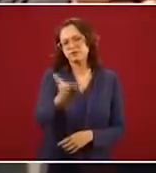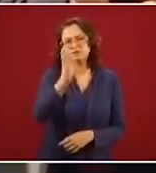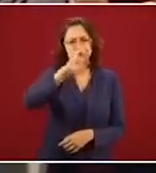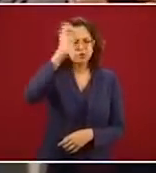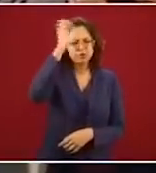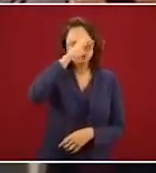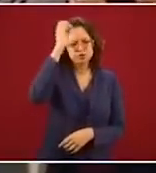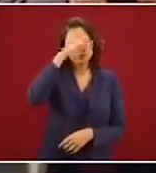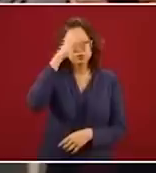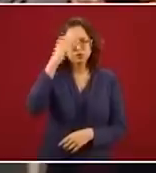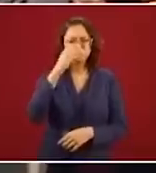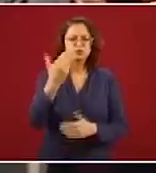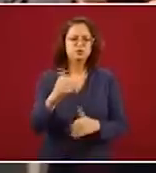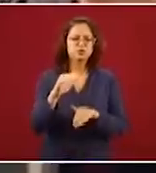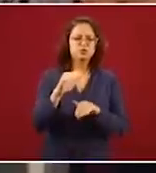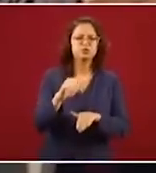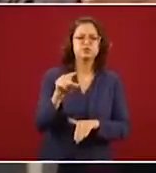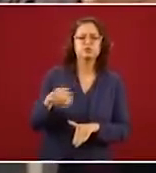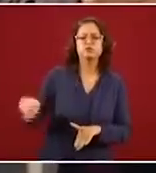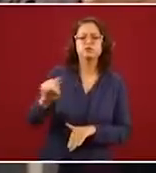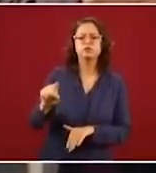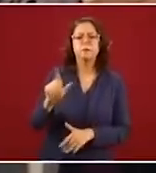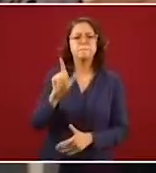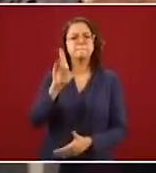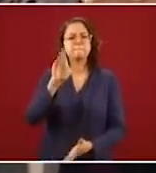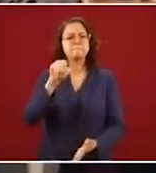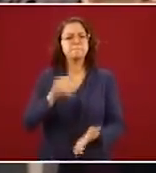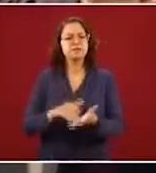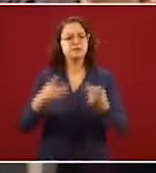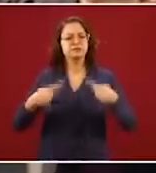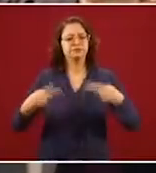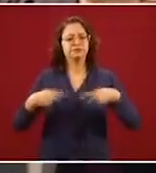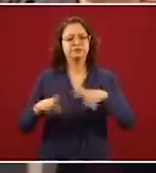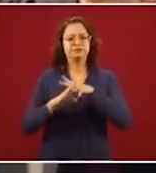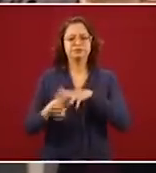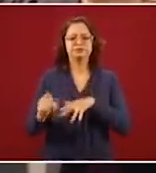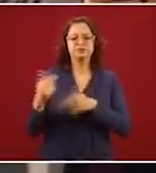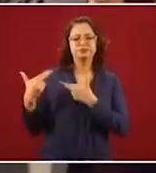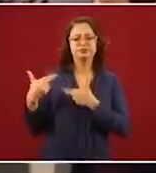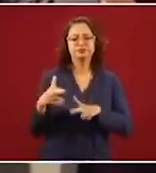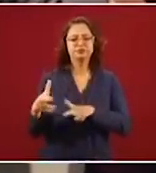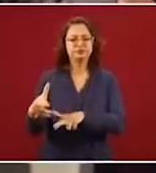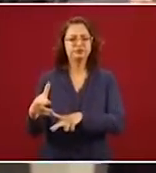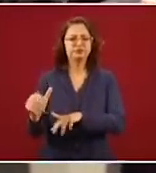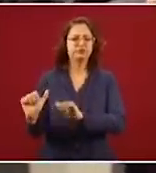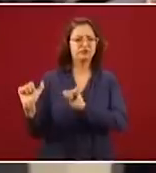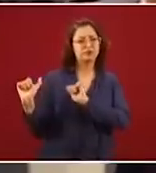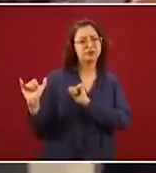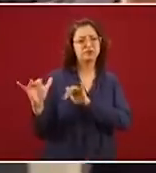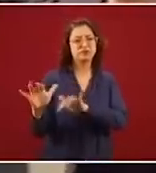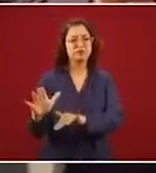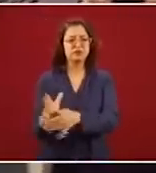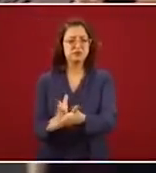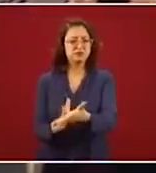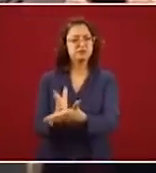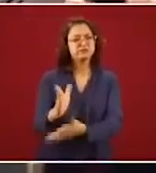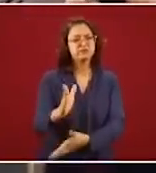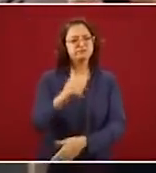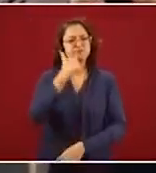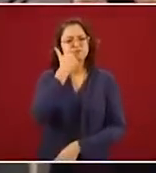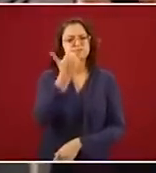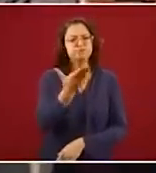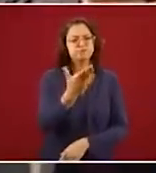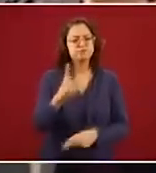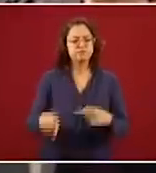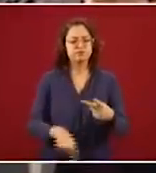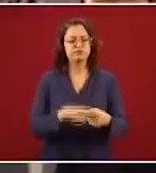sucedido cuando estos 1,000 migrantes aproximadamente intentaron cruzar el río Suchiate. ¿Cuál es su opinión sobre el uso